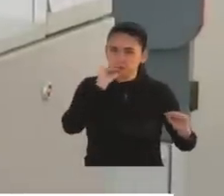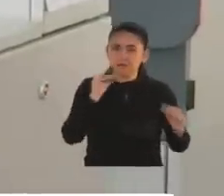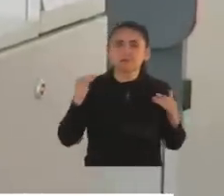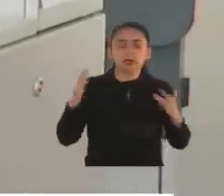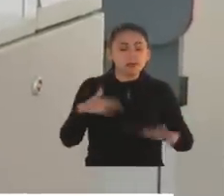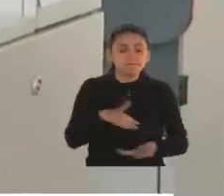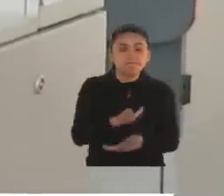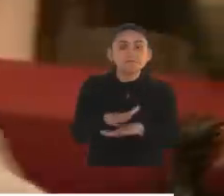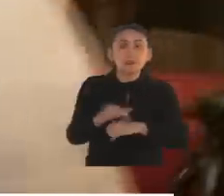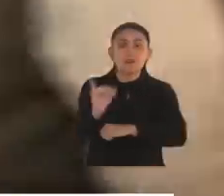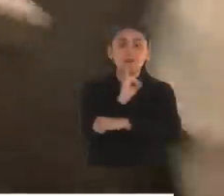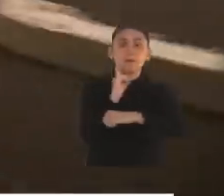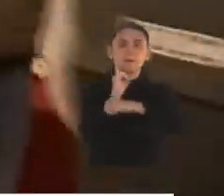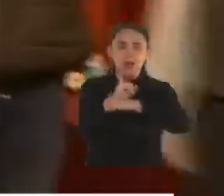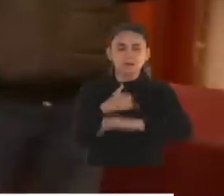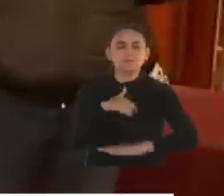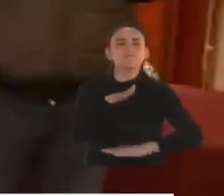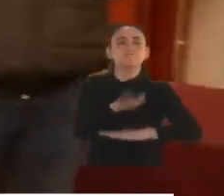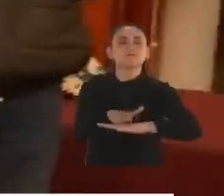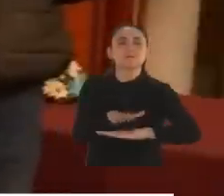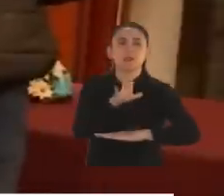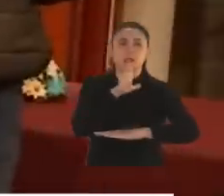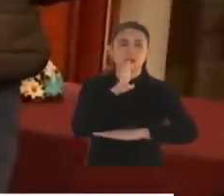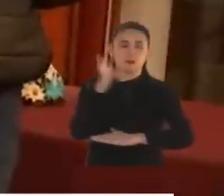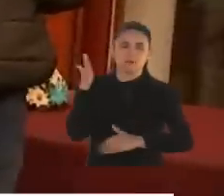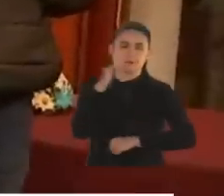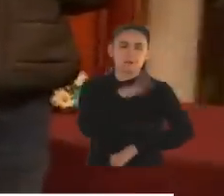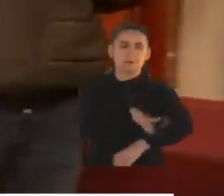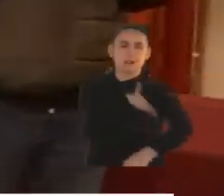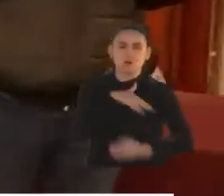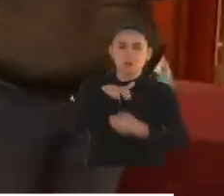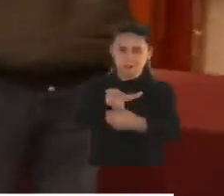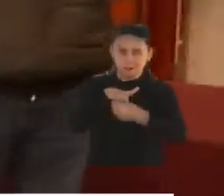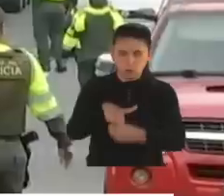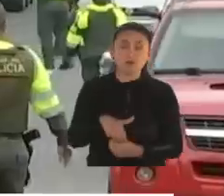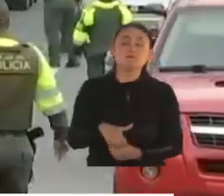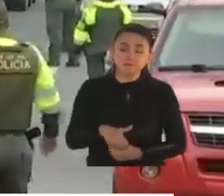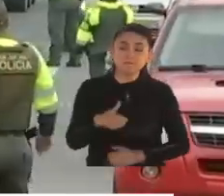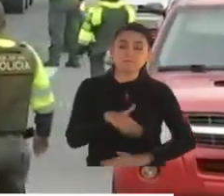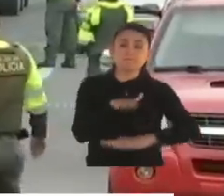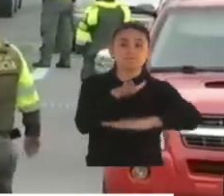de Ipiales por el jefe de cartera de transporte, Guillermo Francisco Reyes, en el Consejo